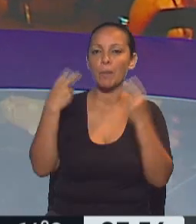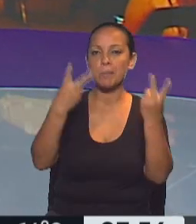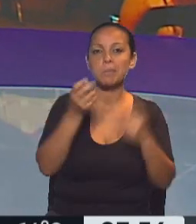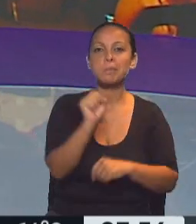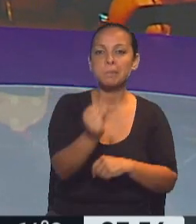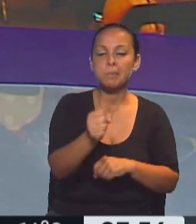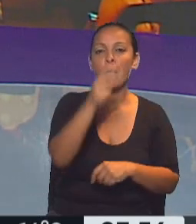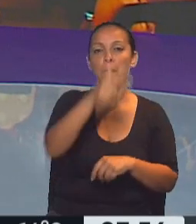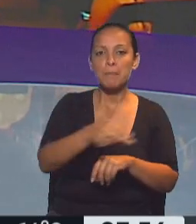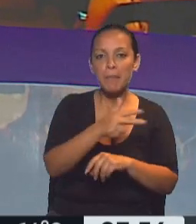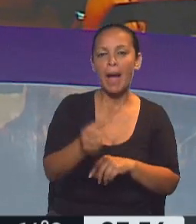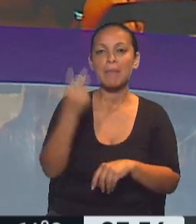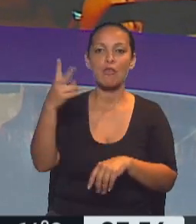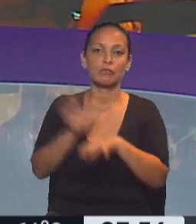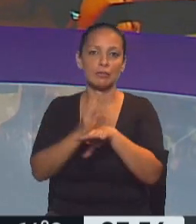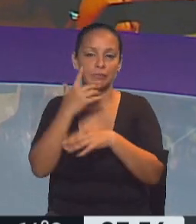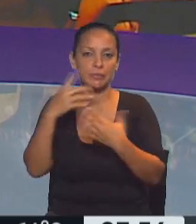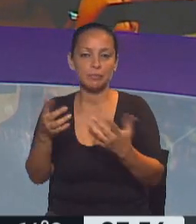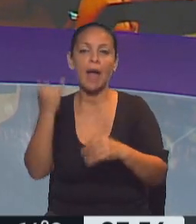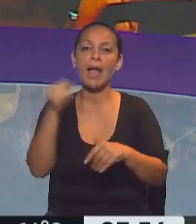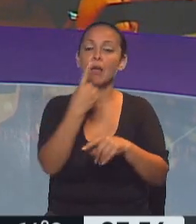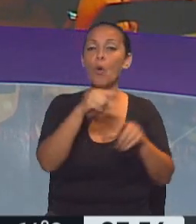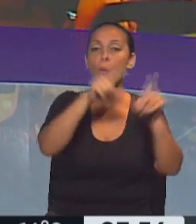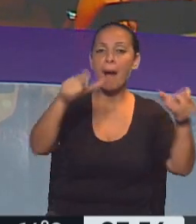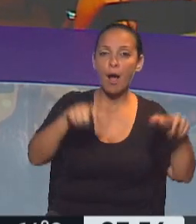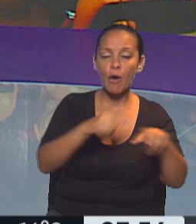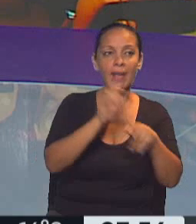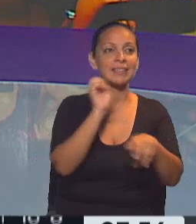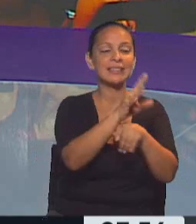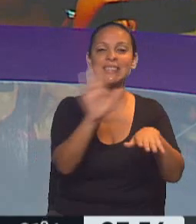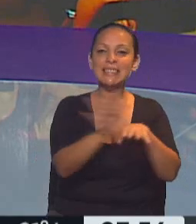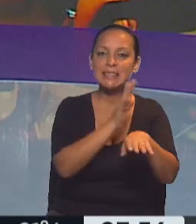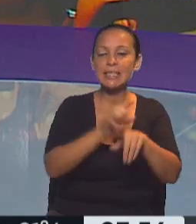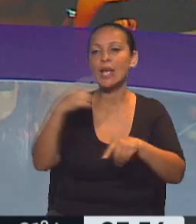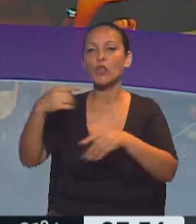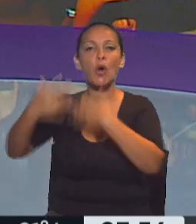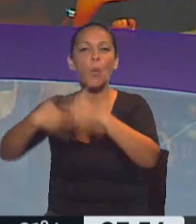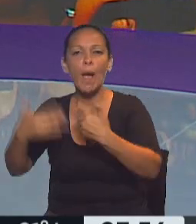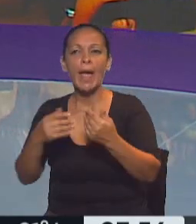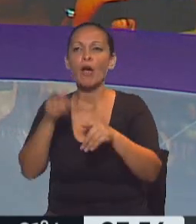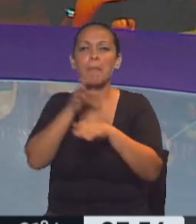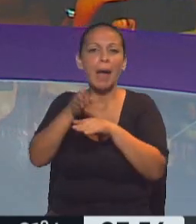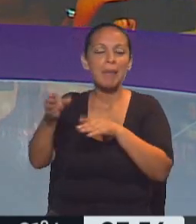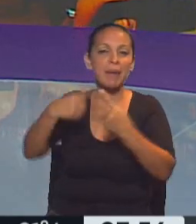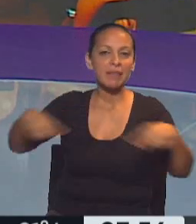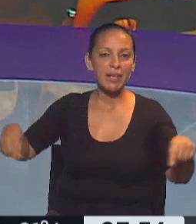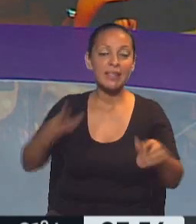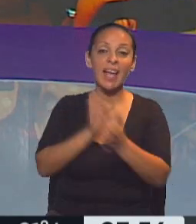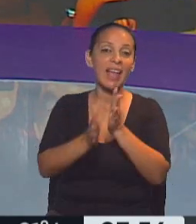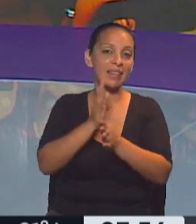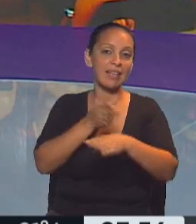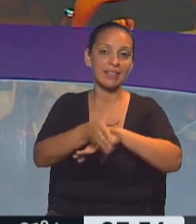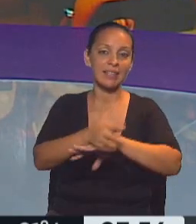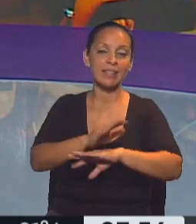actividades. Uno, por ejemplo, tiene proyección de cine, otro con juegos para chicos, muchas cosas para hacer con entrada libre y gratuita a partir